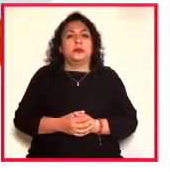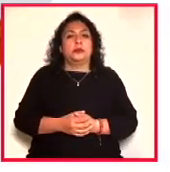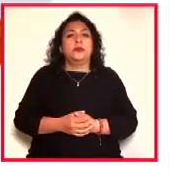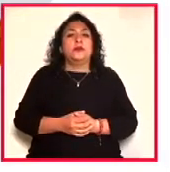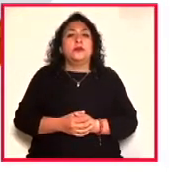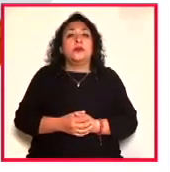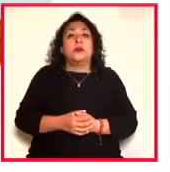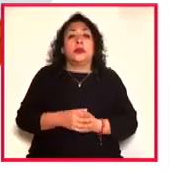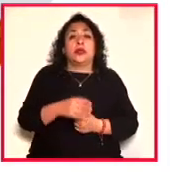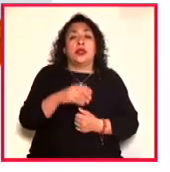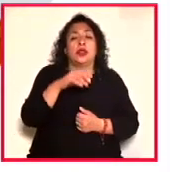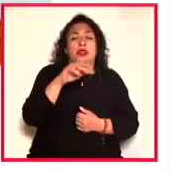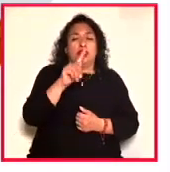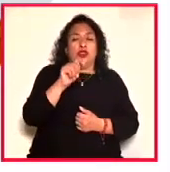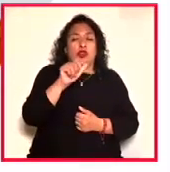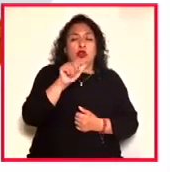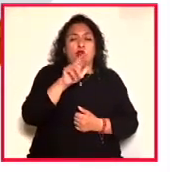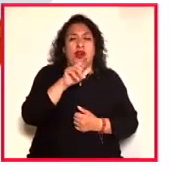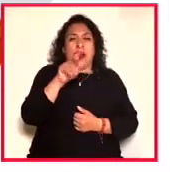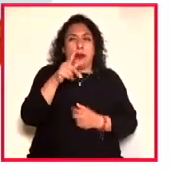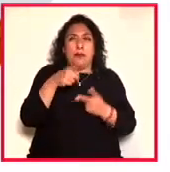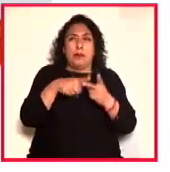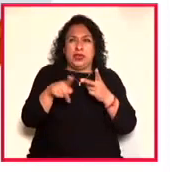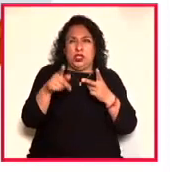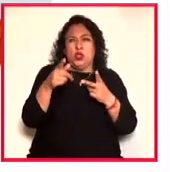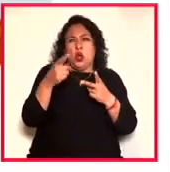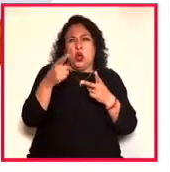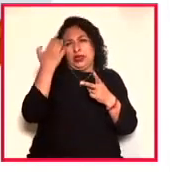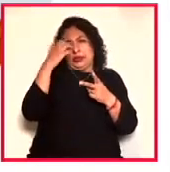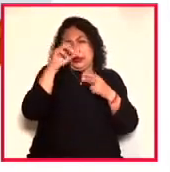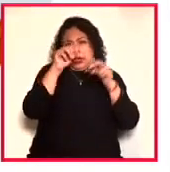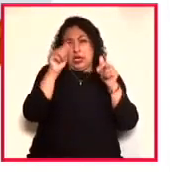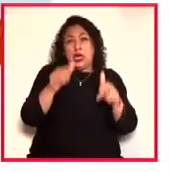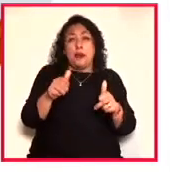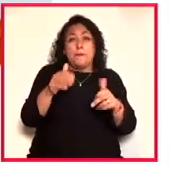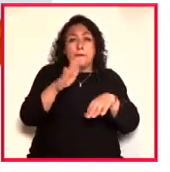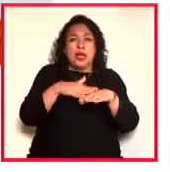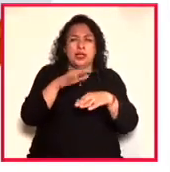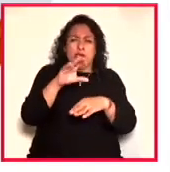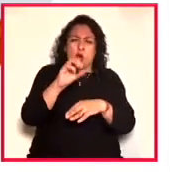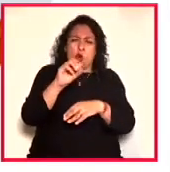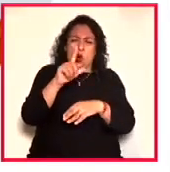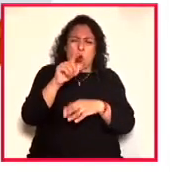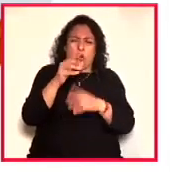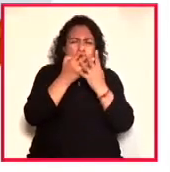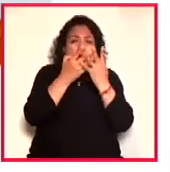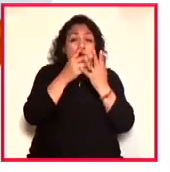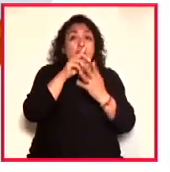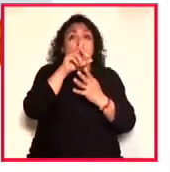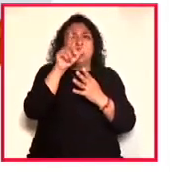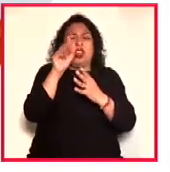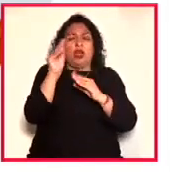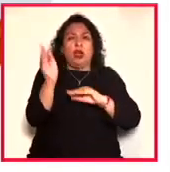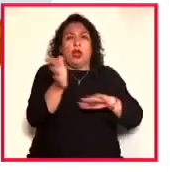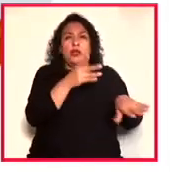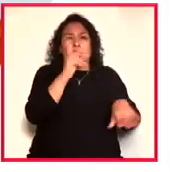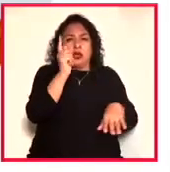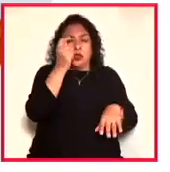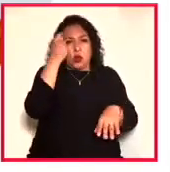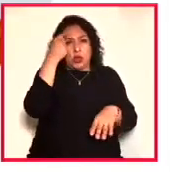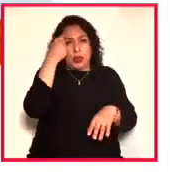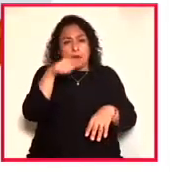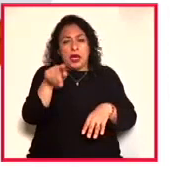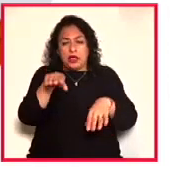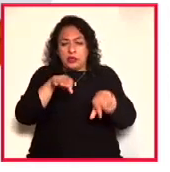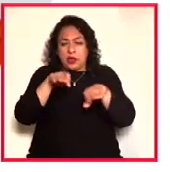Nieves Torralba comenzó su carrera artística especializándose en hologramas, pero rápidamente dejó toda esa tecnología para hacer un